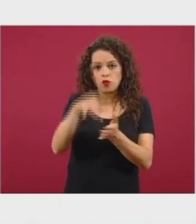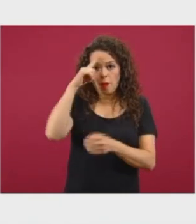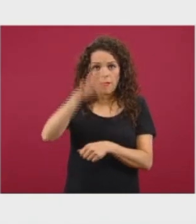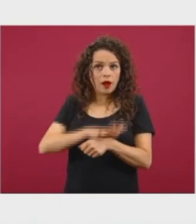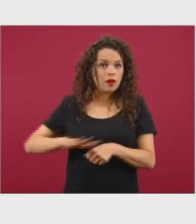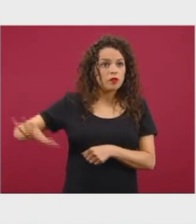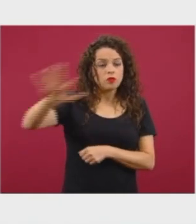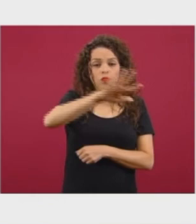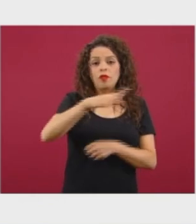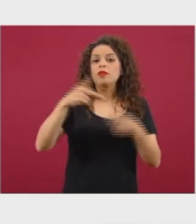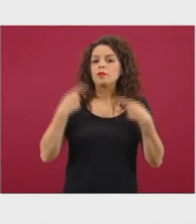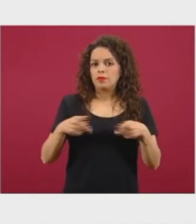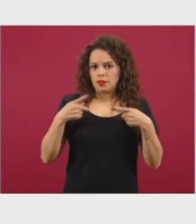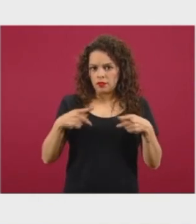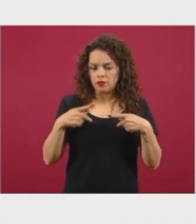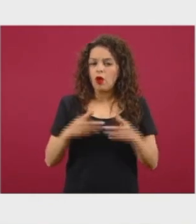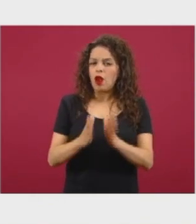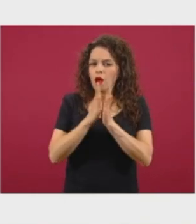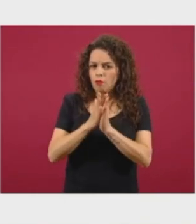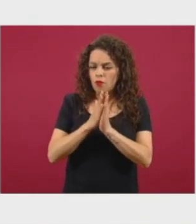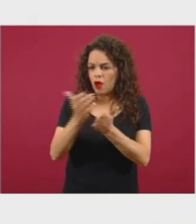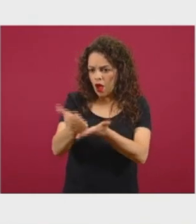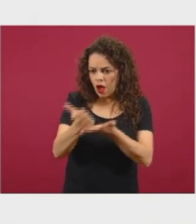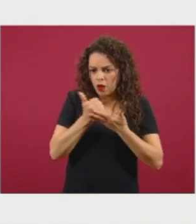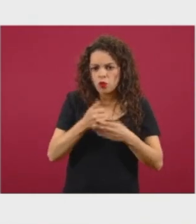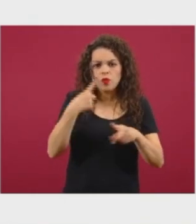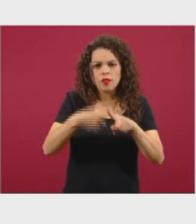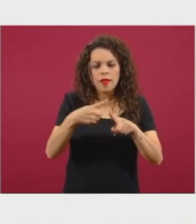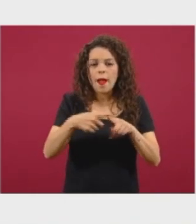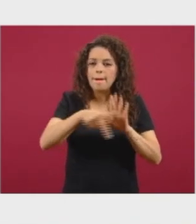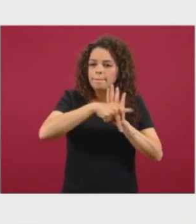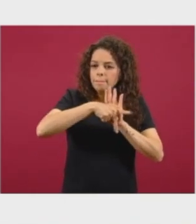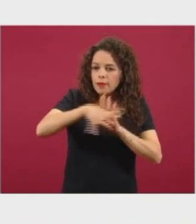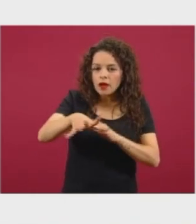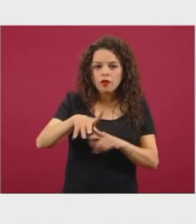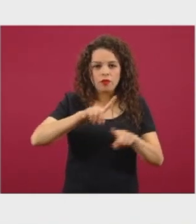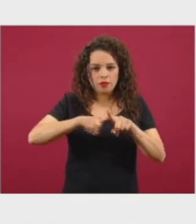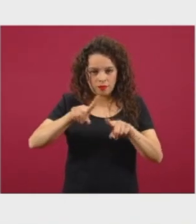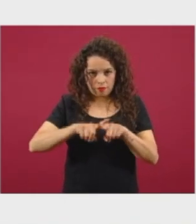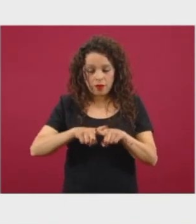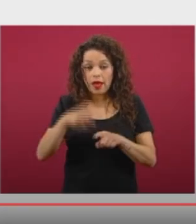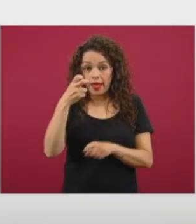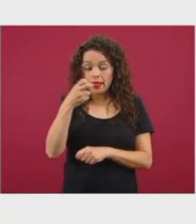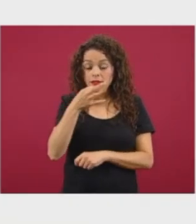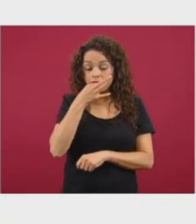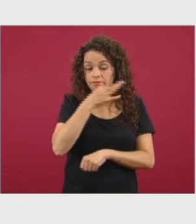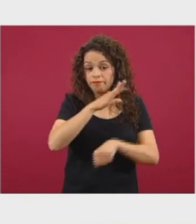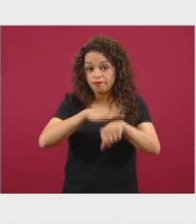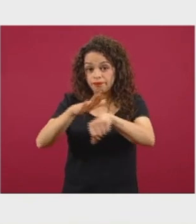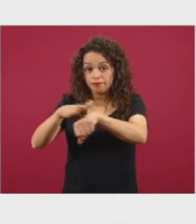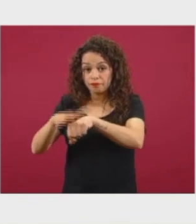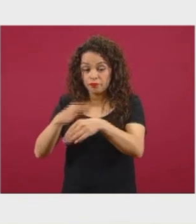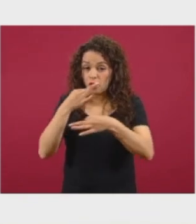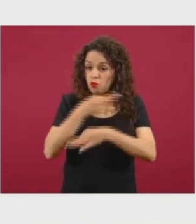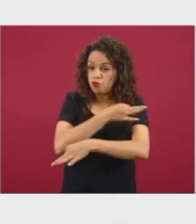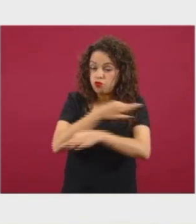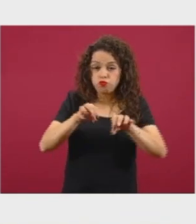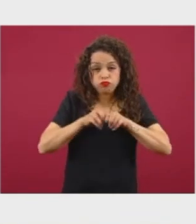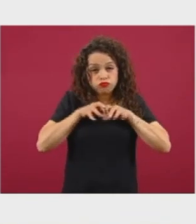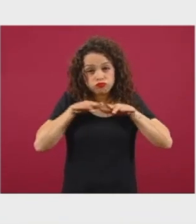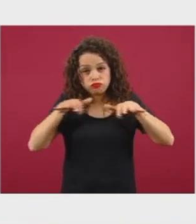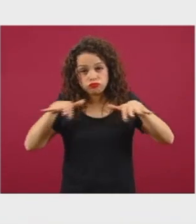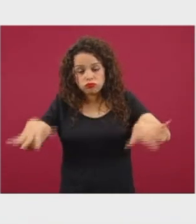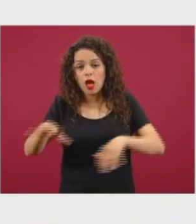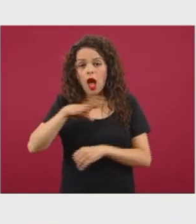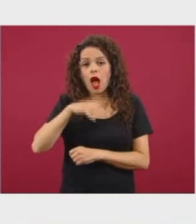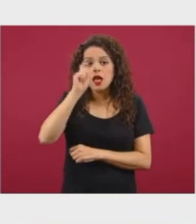quien nos acompaña de la prensa nos ayude a replicar este mensaje, ya que tenemos a disposición de todo el país